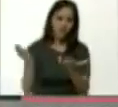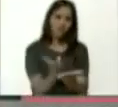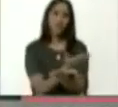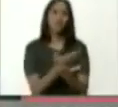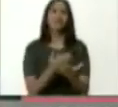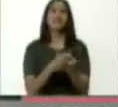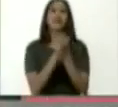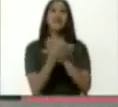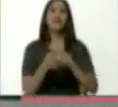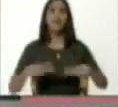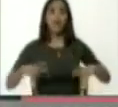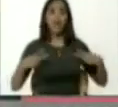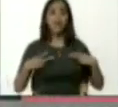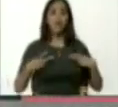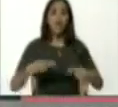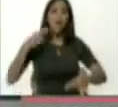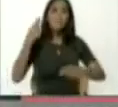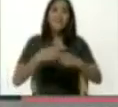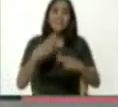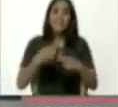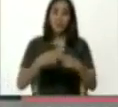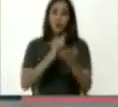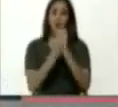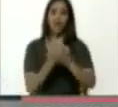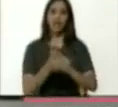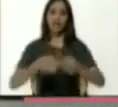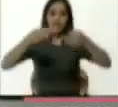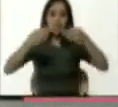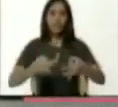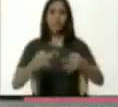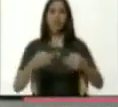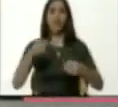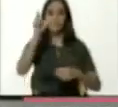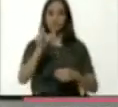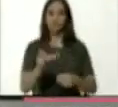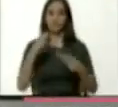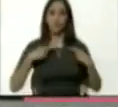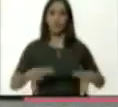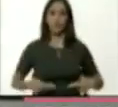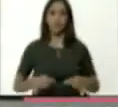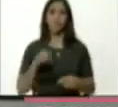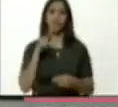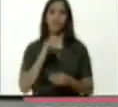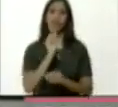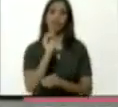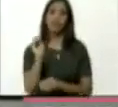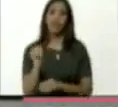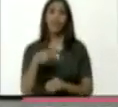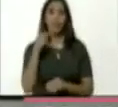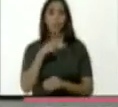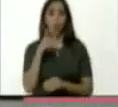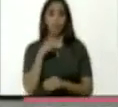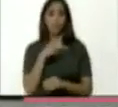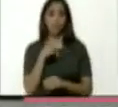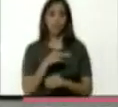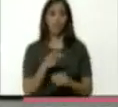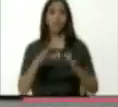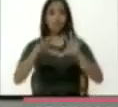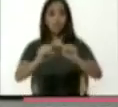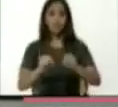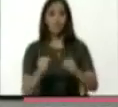vida. Amenaza con acabar definitivamente con la especie humana. También denunciaba que las políticas neoliberales de los